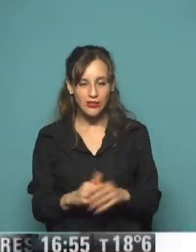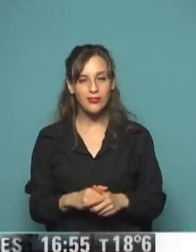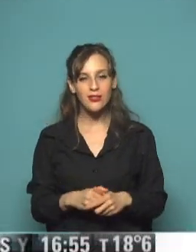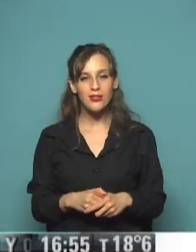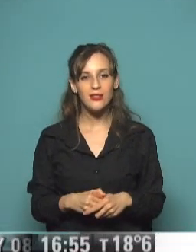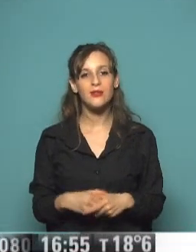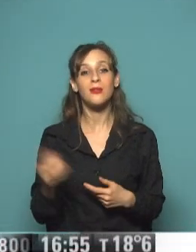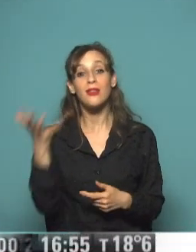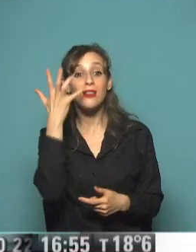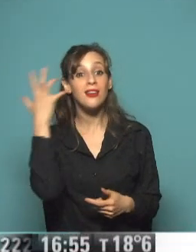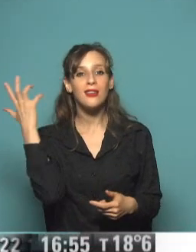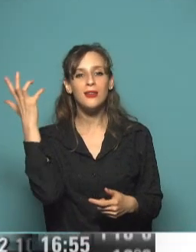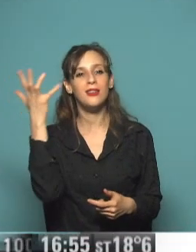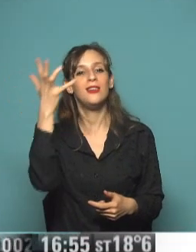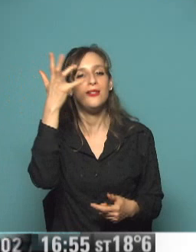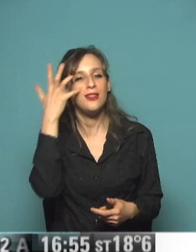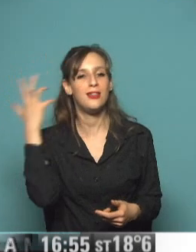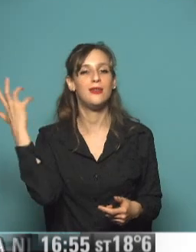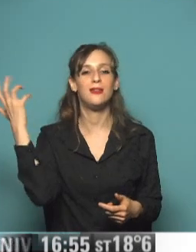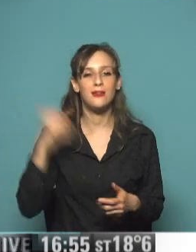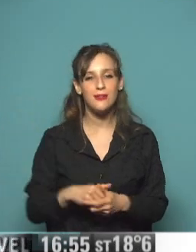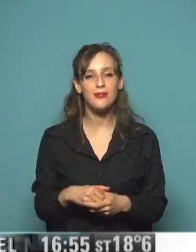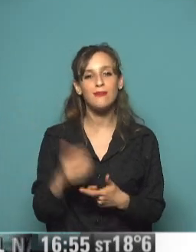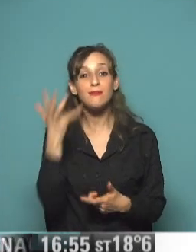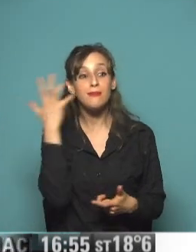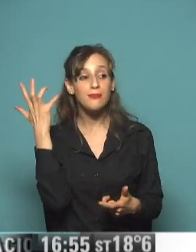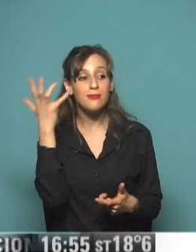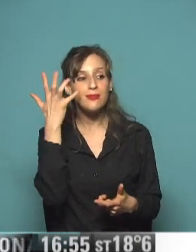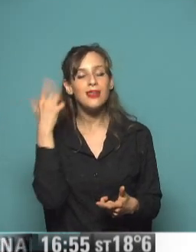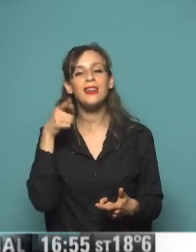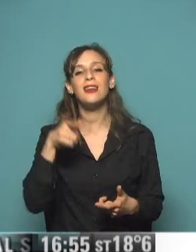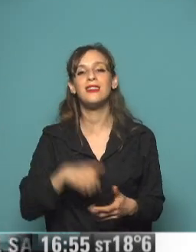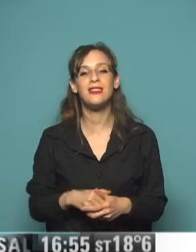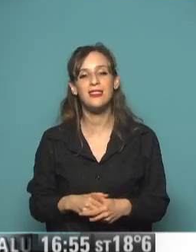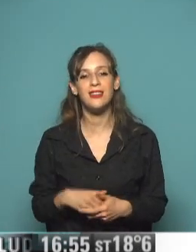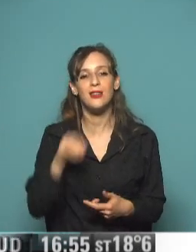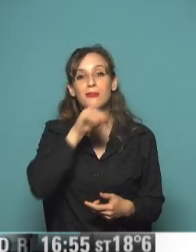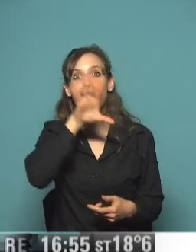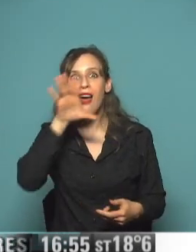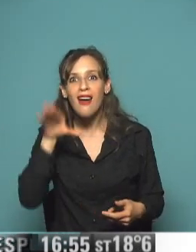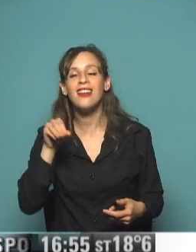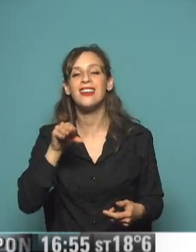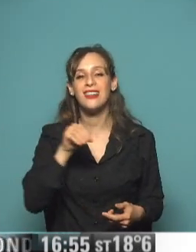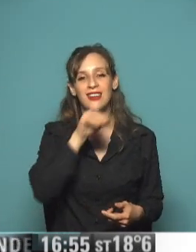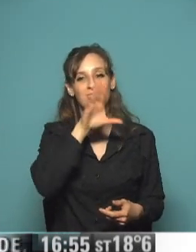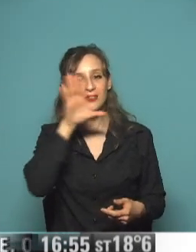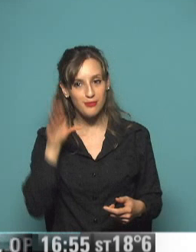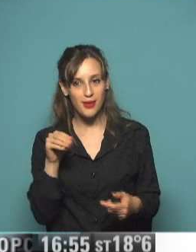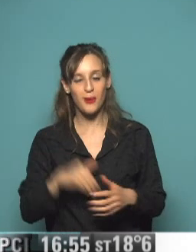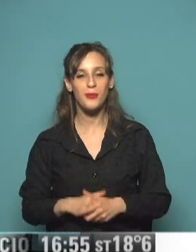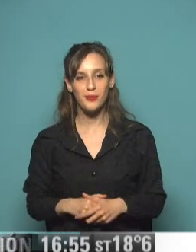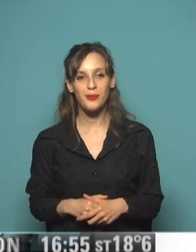Miau, miau, miau, miau. Ay, gatito Winnie. Miau, miau, miau,